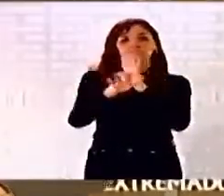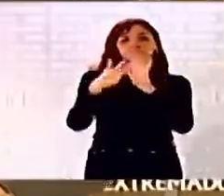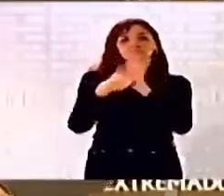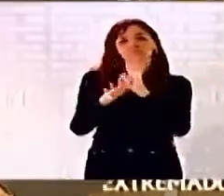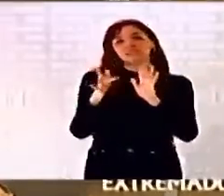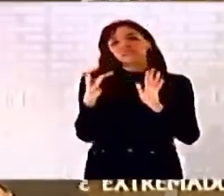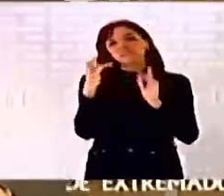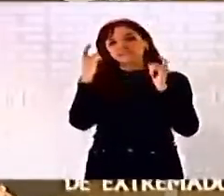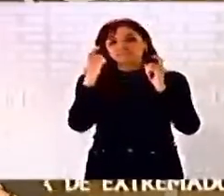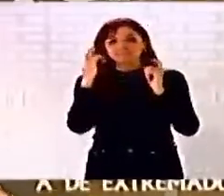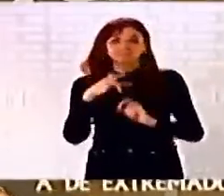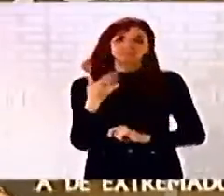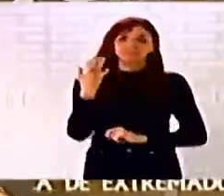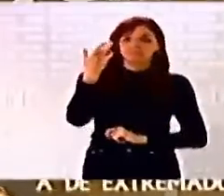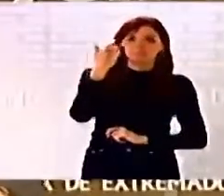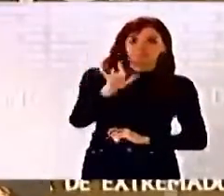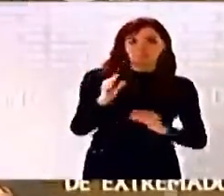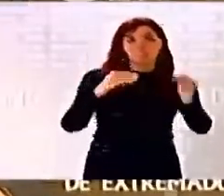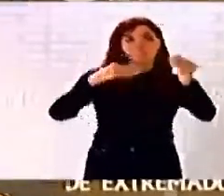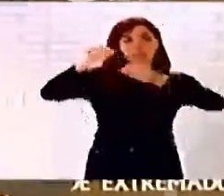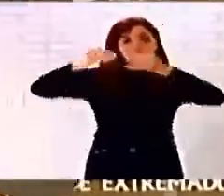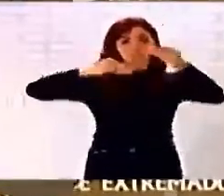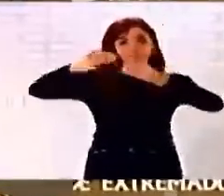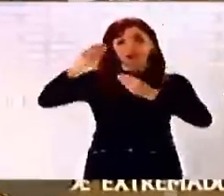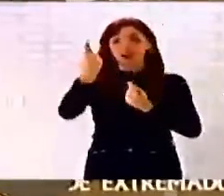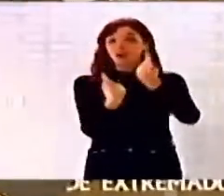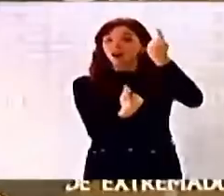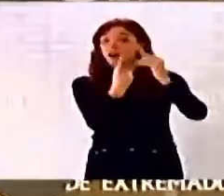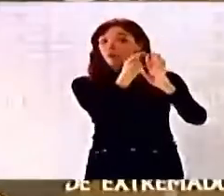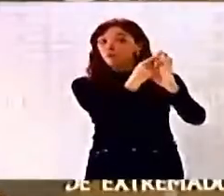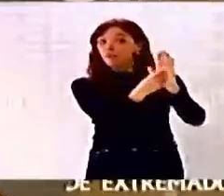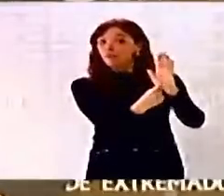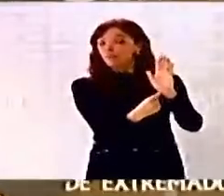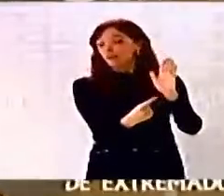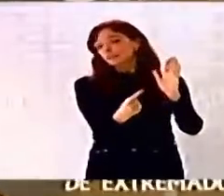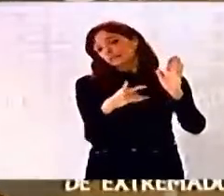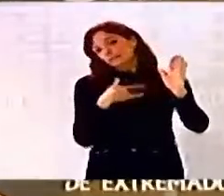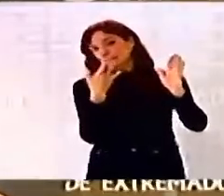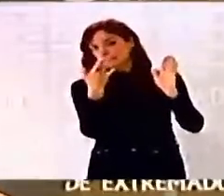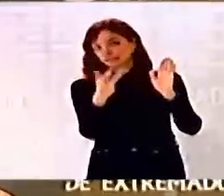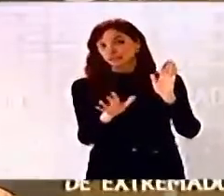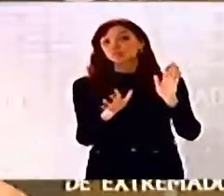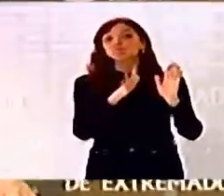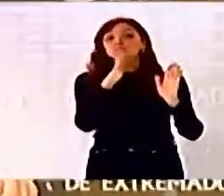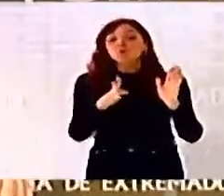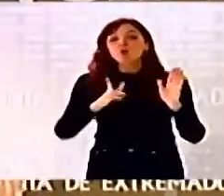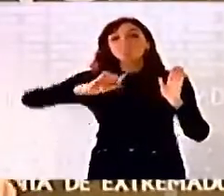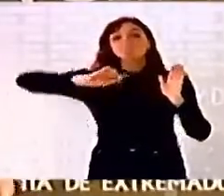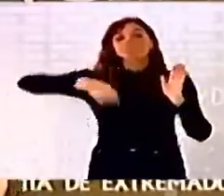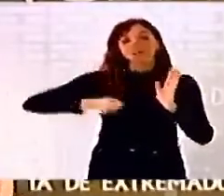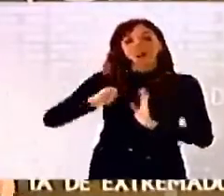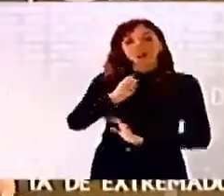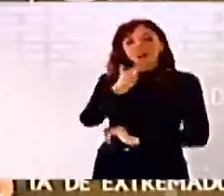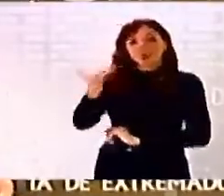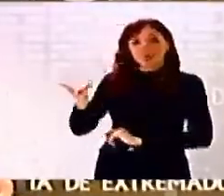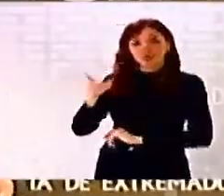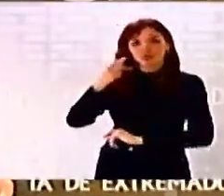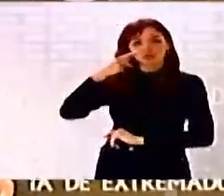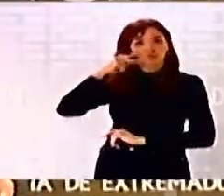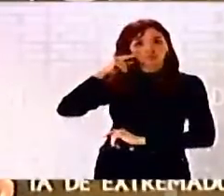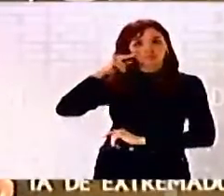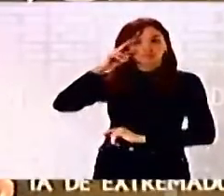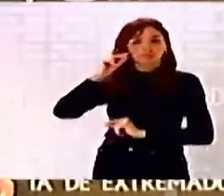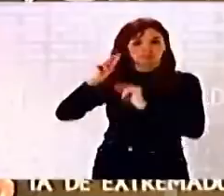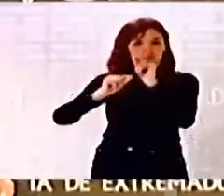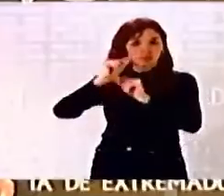flexibilización de determinadas medidas a tenor de los datos epidemiológicos que afortunadamente se van